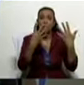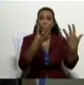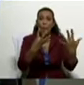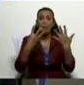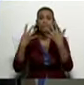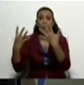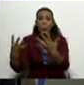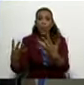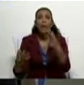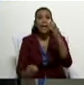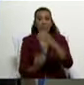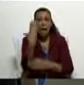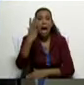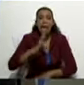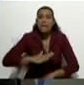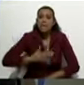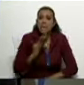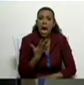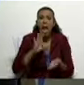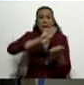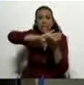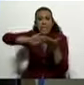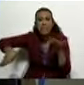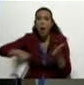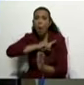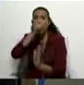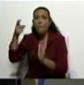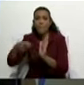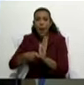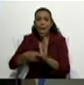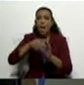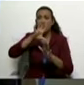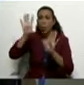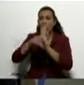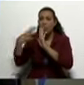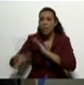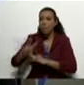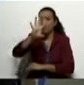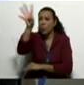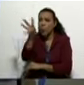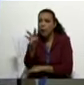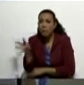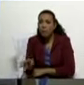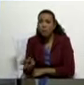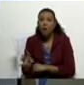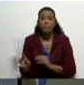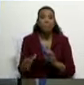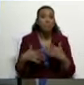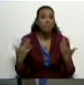1899 que pretende despojarnos de nuestra Guayana Esequiba?